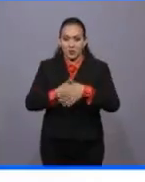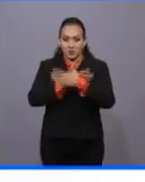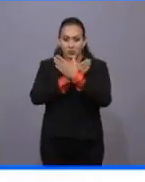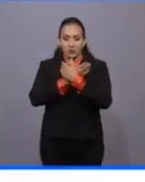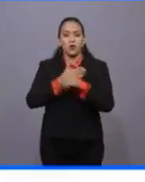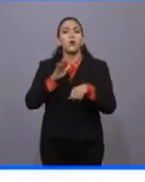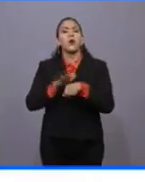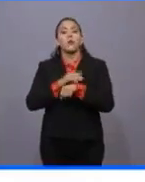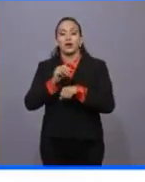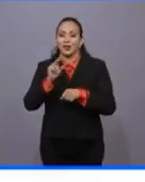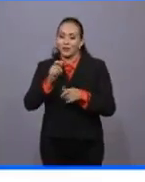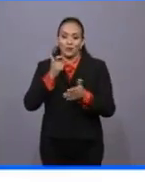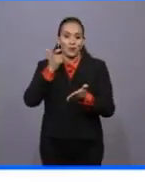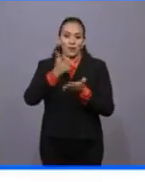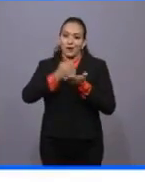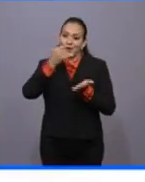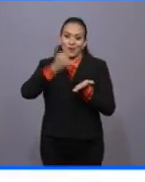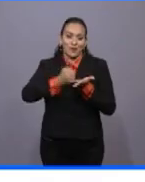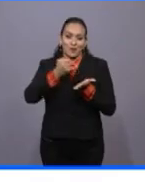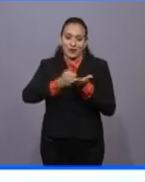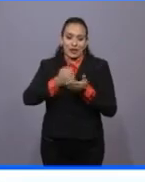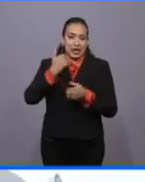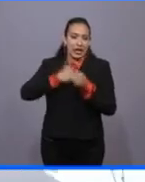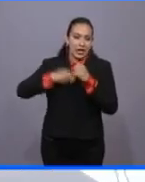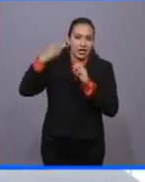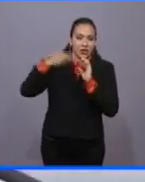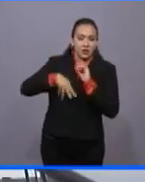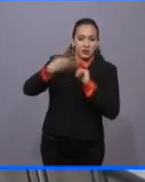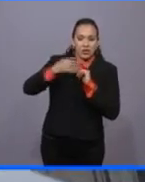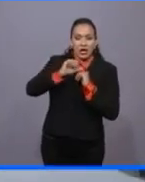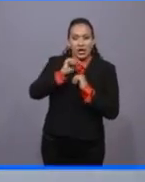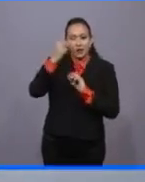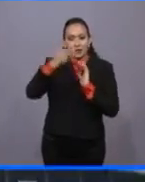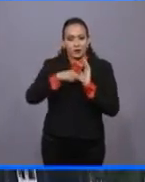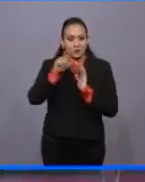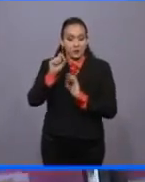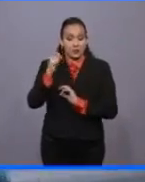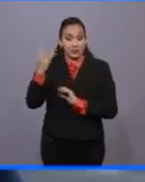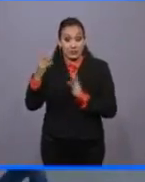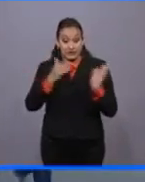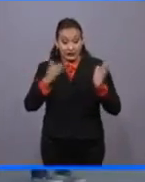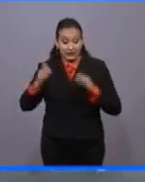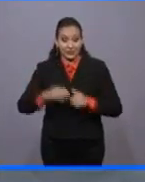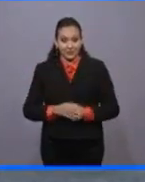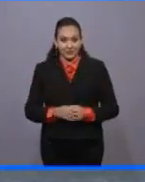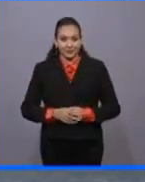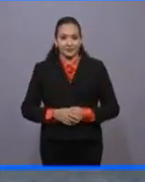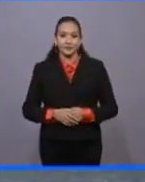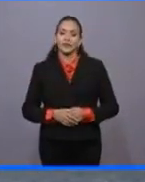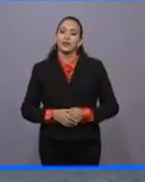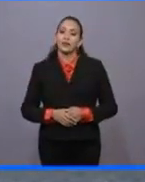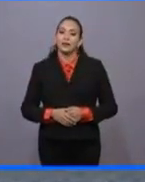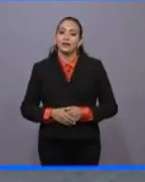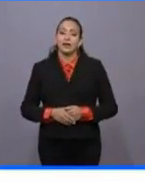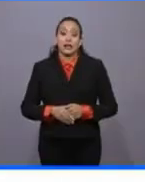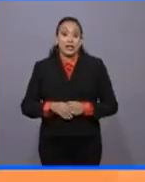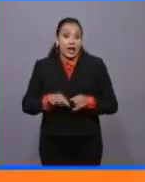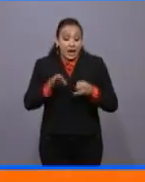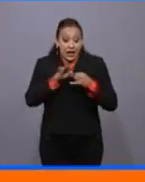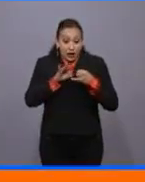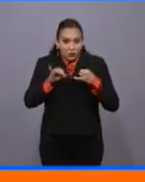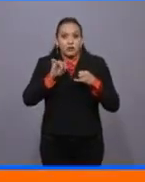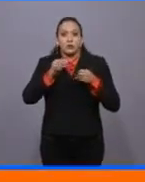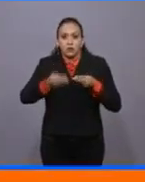por omitir el pago de impuestos entre los años 2014 y 2023. A pesar de que de última hora